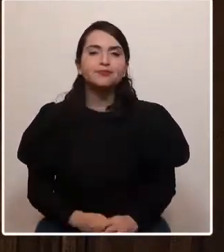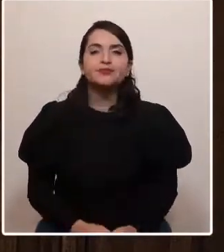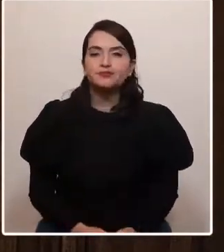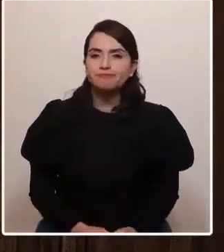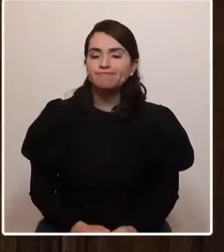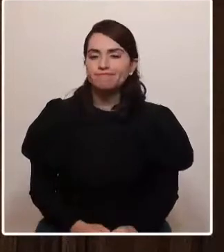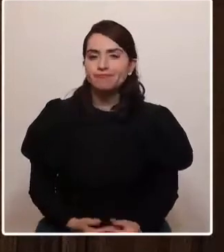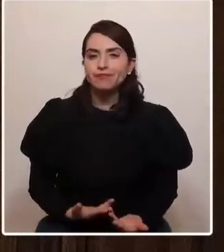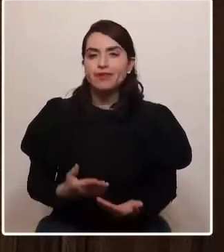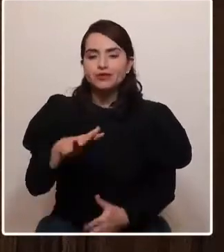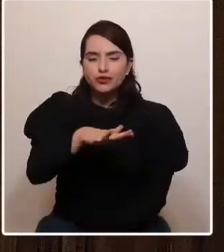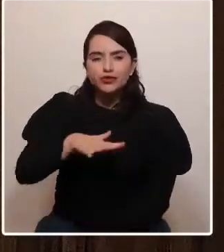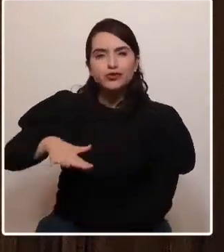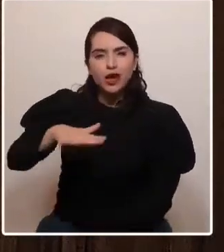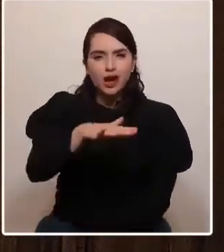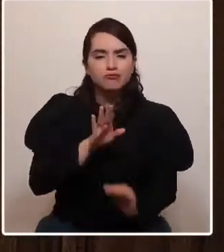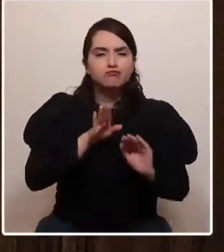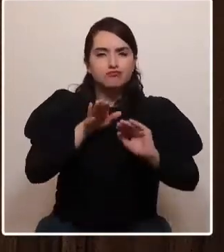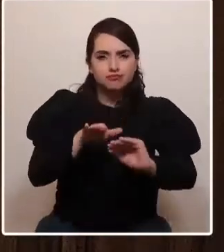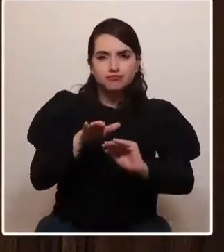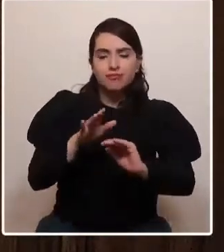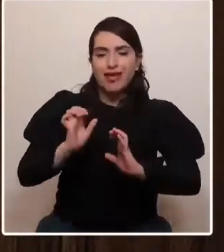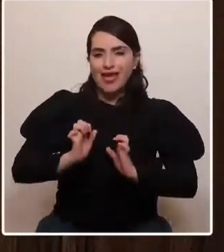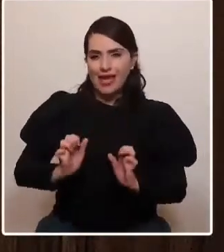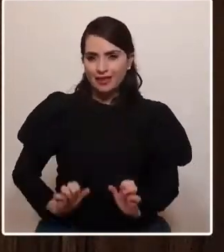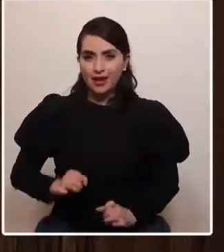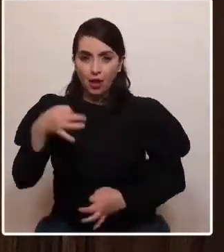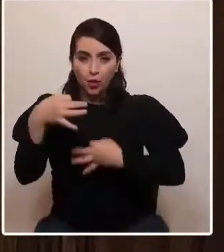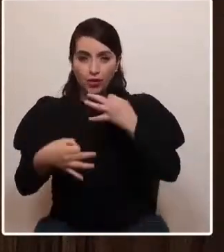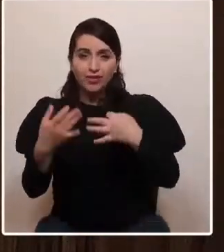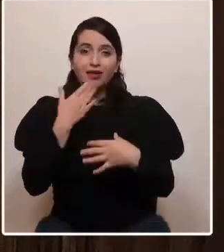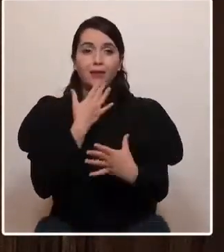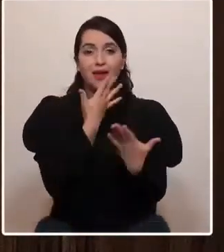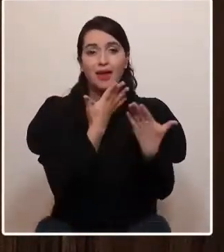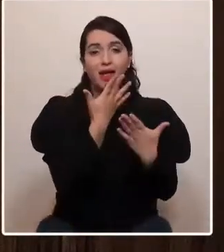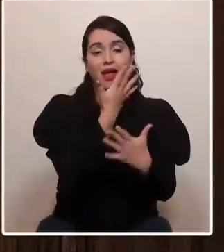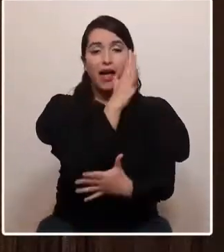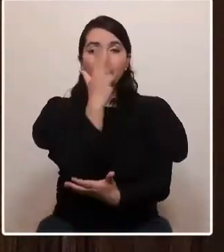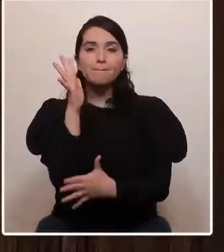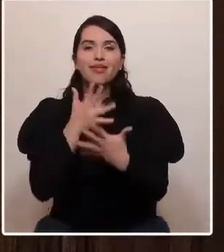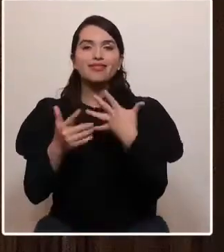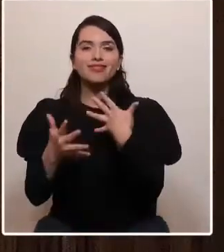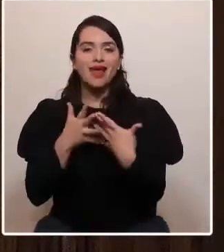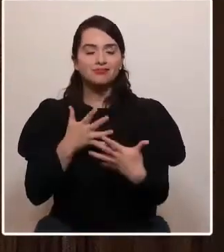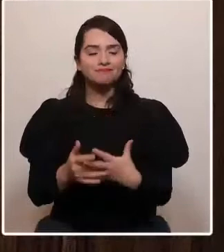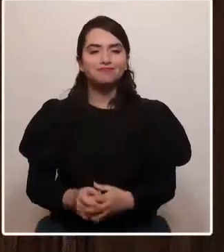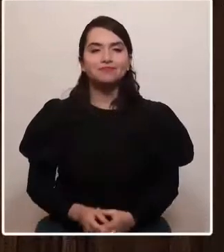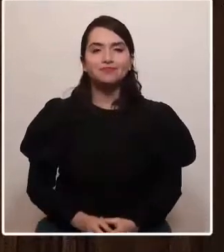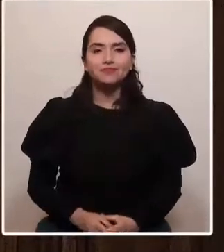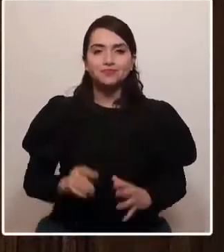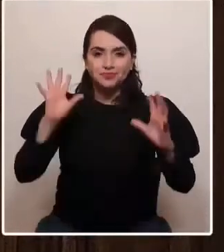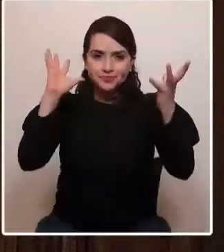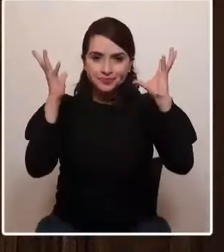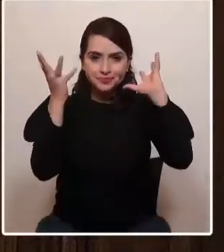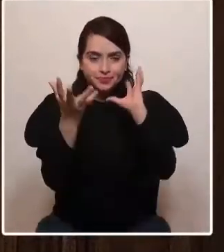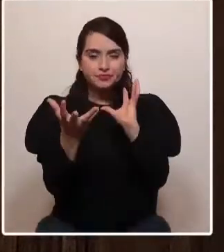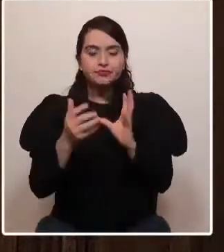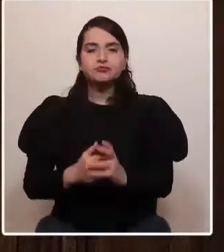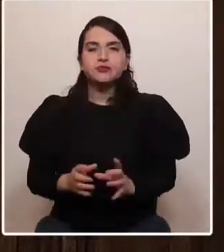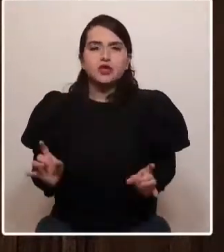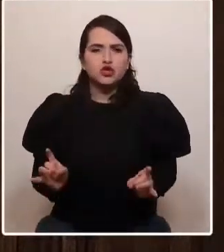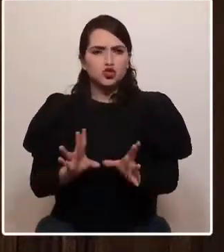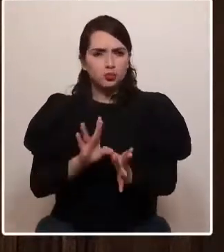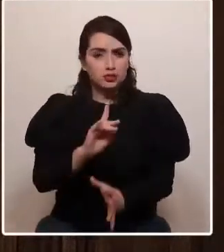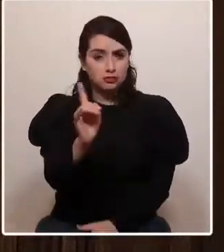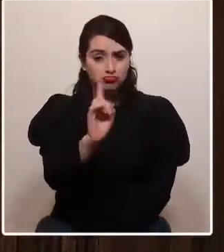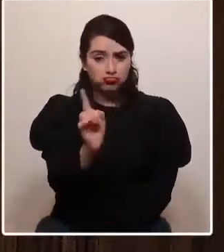dimensiones sociales, éticas, jurídicas y ambientales. Como lo he mencionado con anterioridad, no es casualidad que